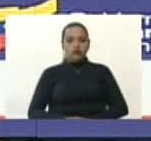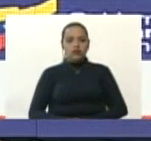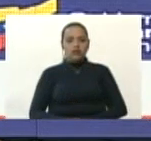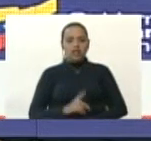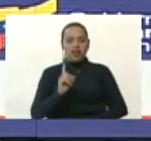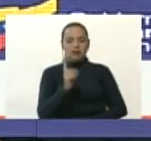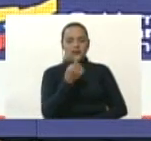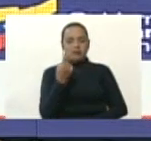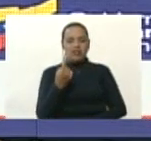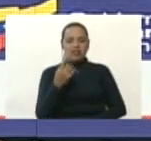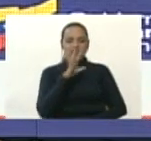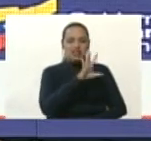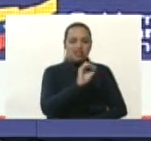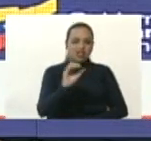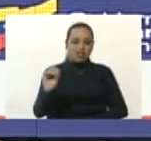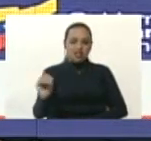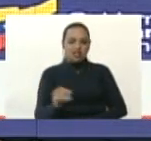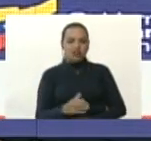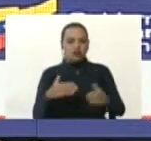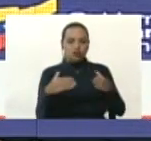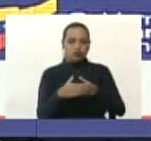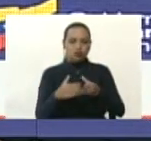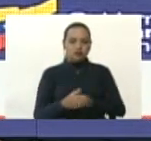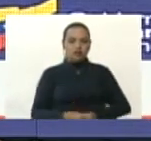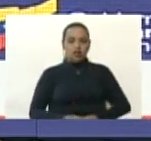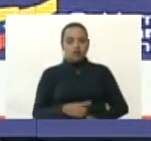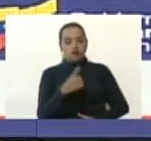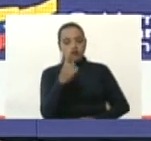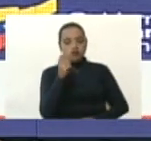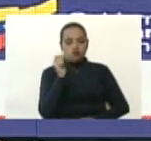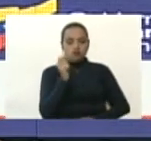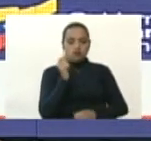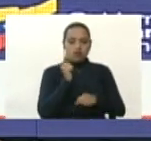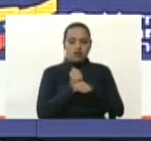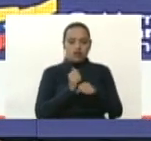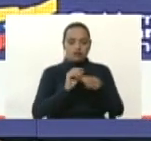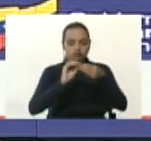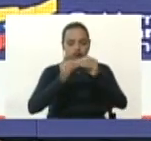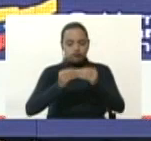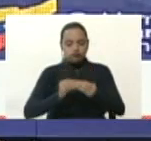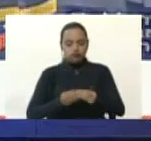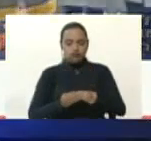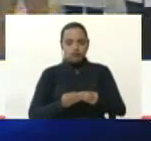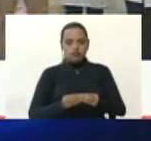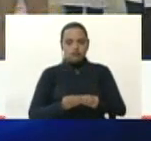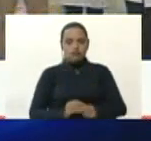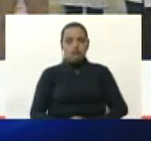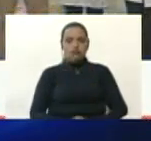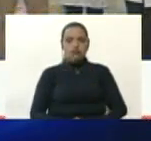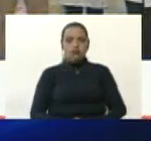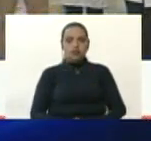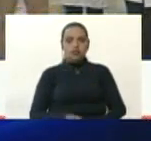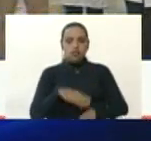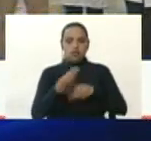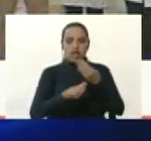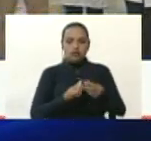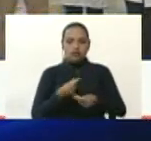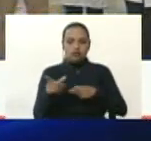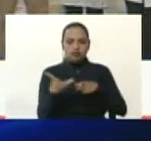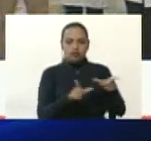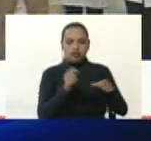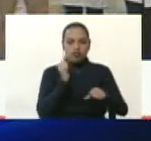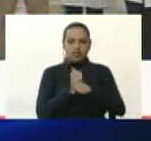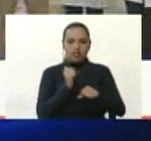las primeras 500 brigadas, y una de las tareas de la brigada es reparar y garantizar el funcionamiento